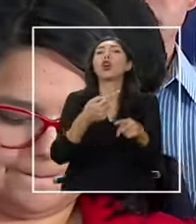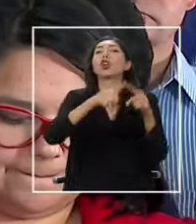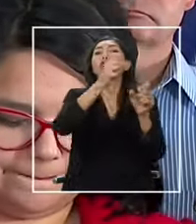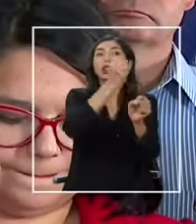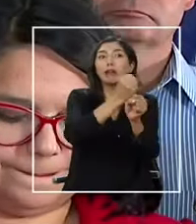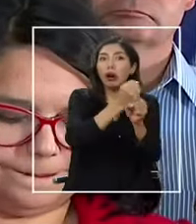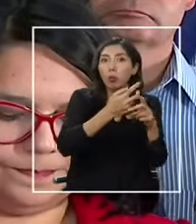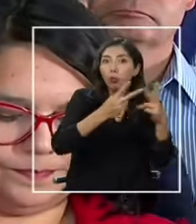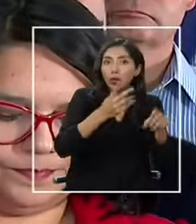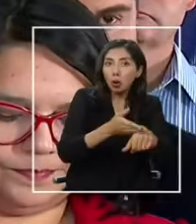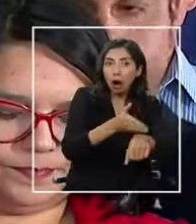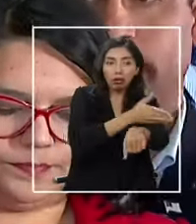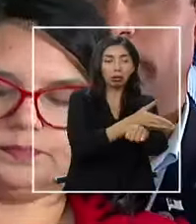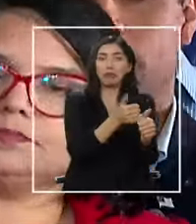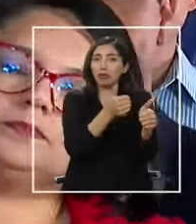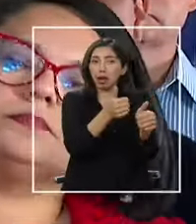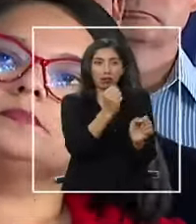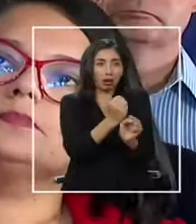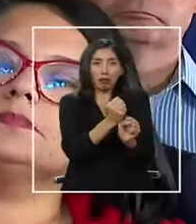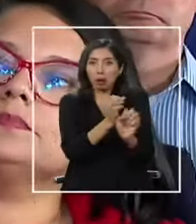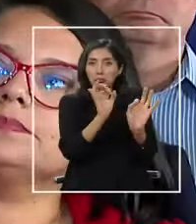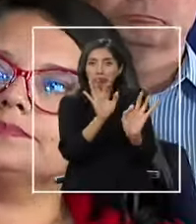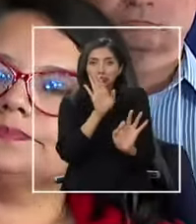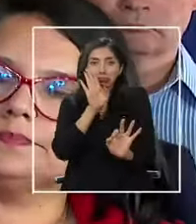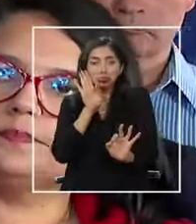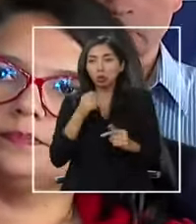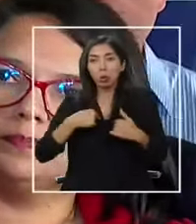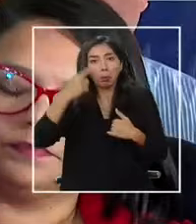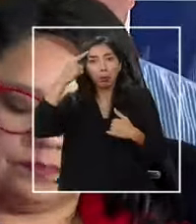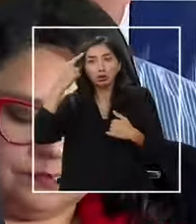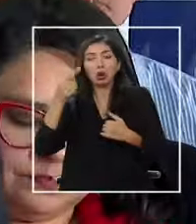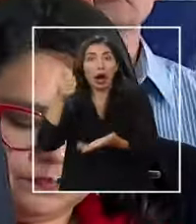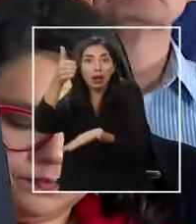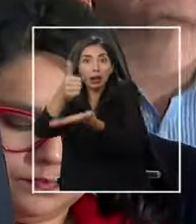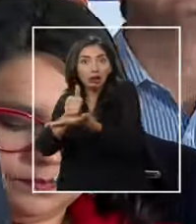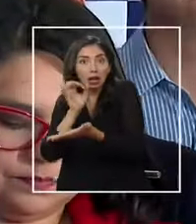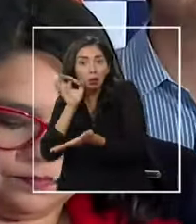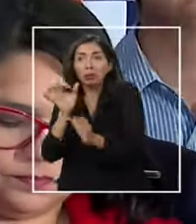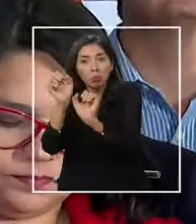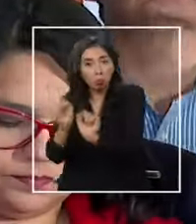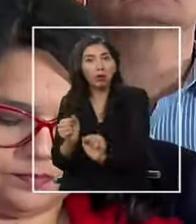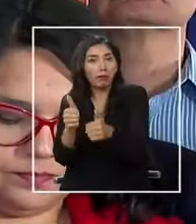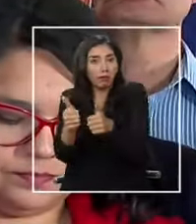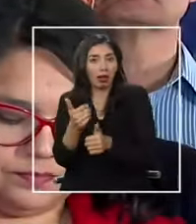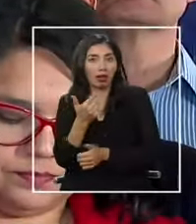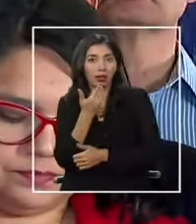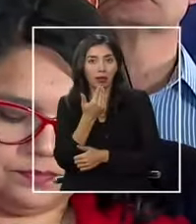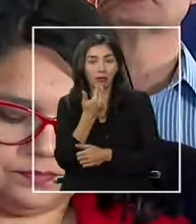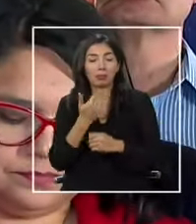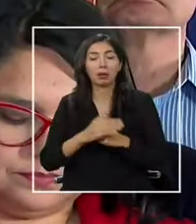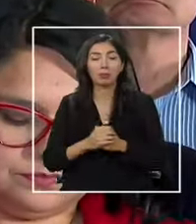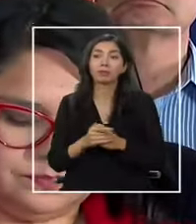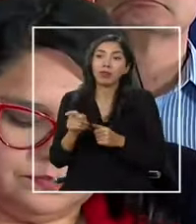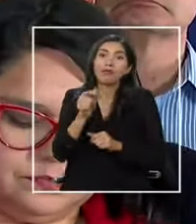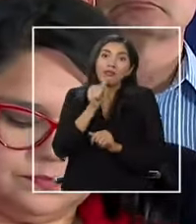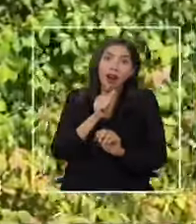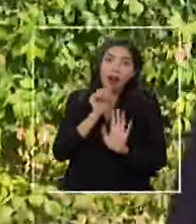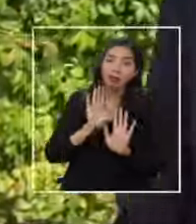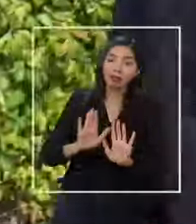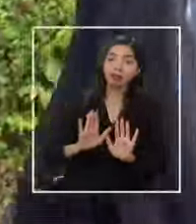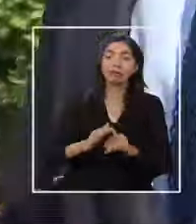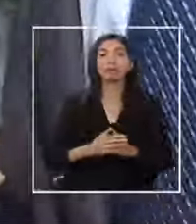desempeñado, lo ha hecho bien. No veo por qué no lo haría bien como eventual alcaldesa de Las Condes. Pero es algo que está por